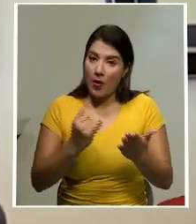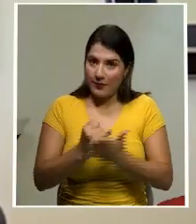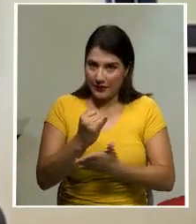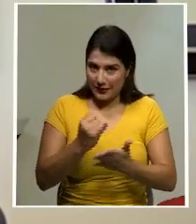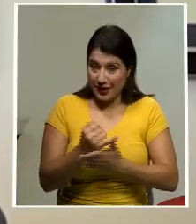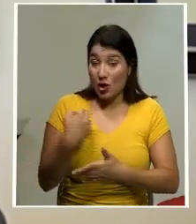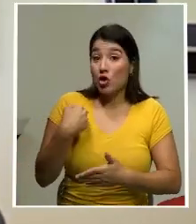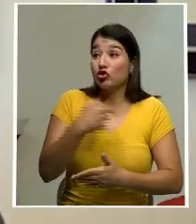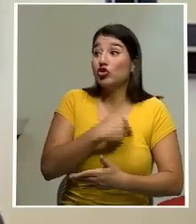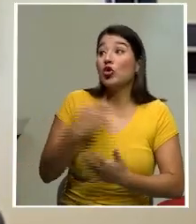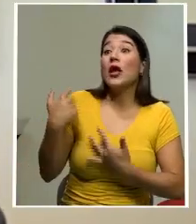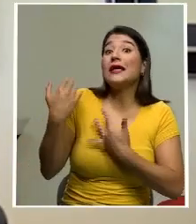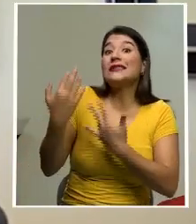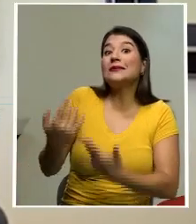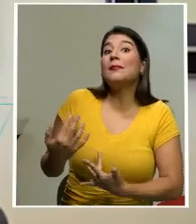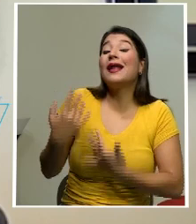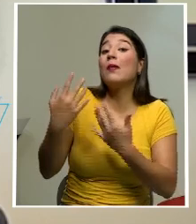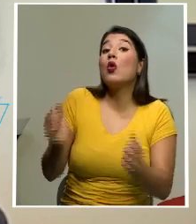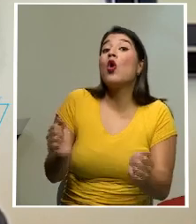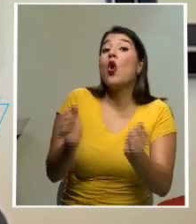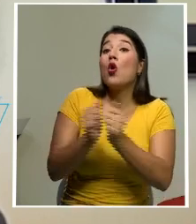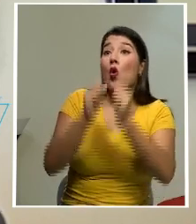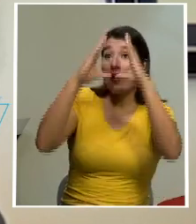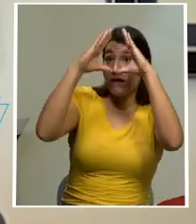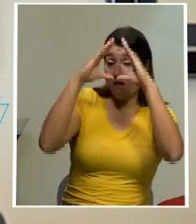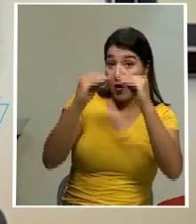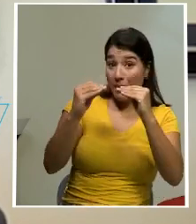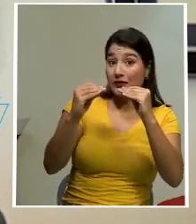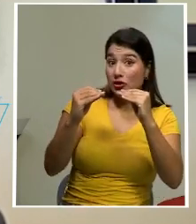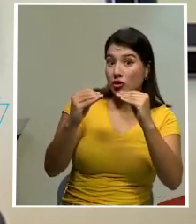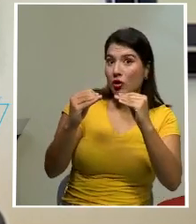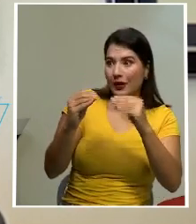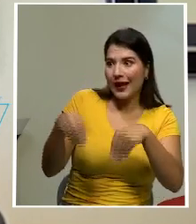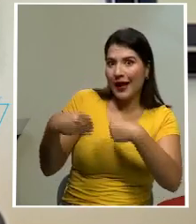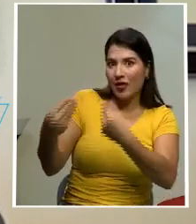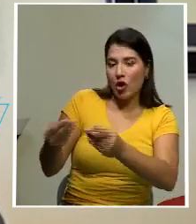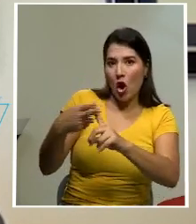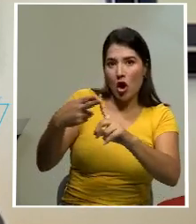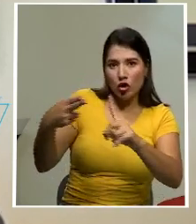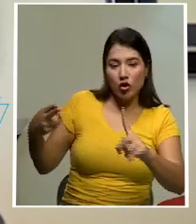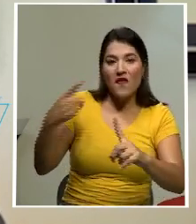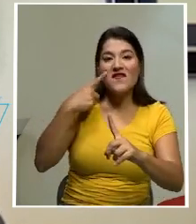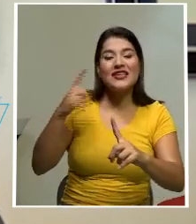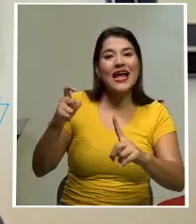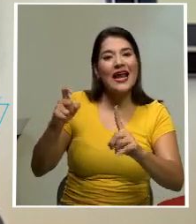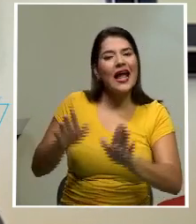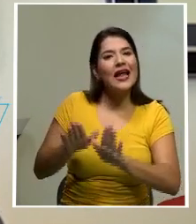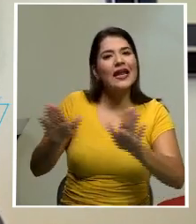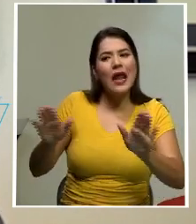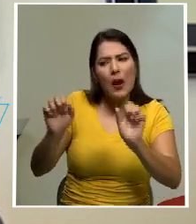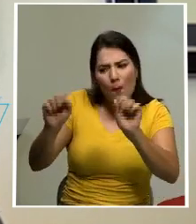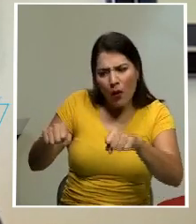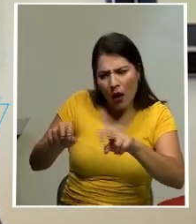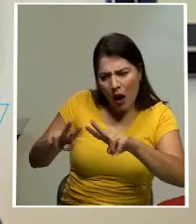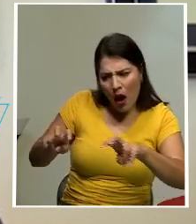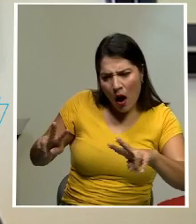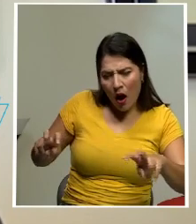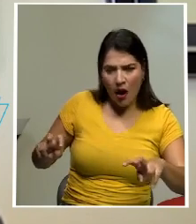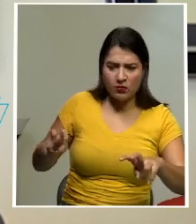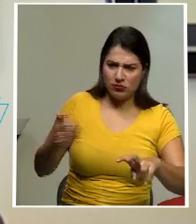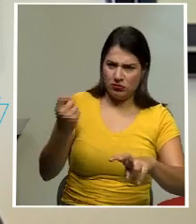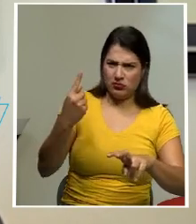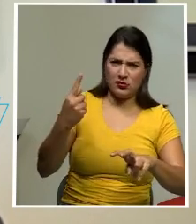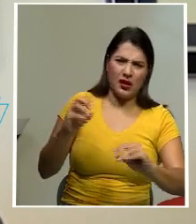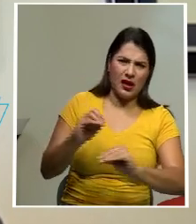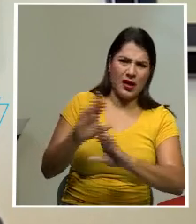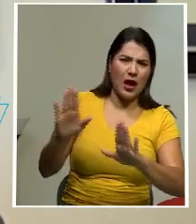la Fiscalía General pueda terminar su investigación y llegar a la conclusión que para nosotros es clara y evidente, y